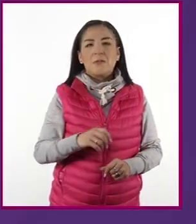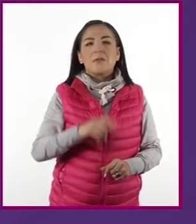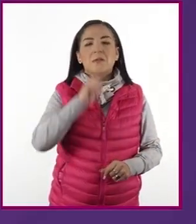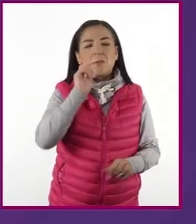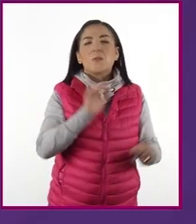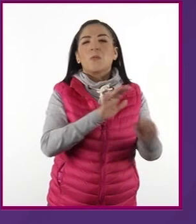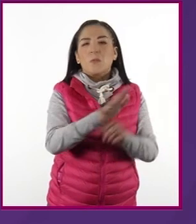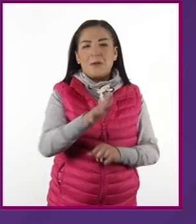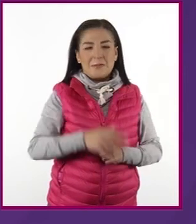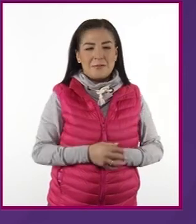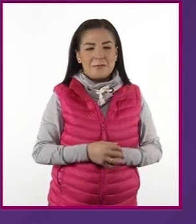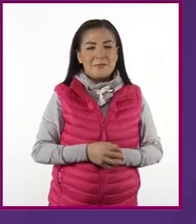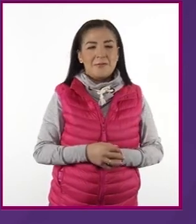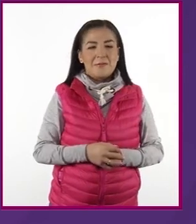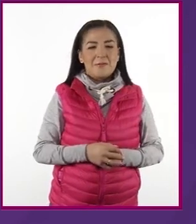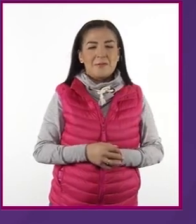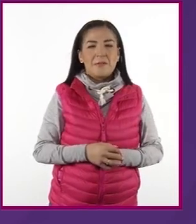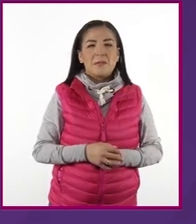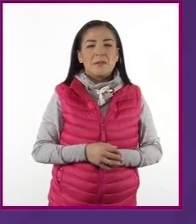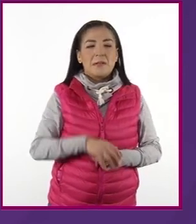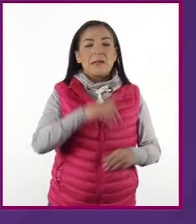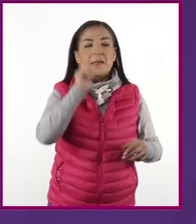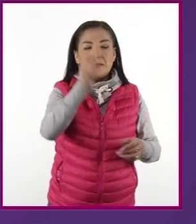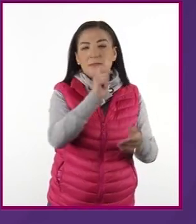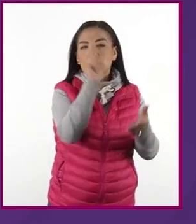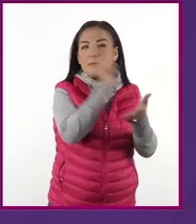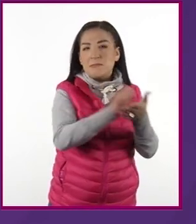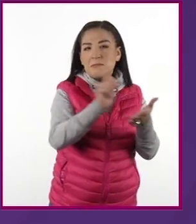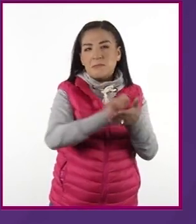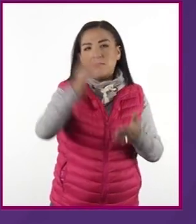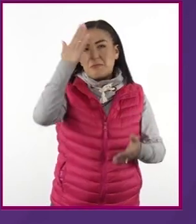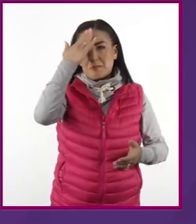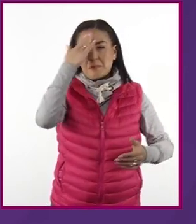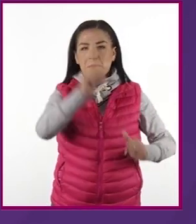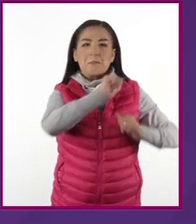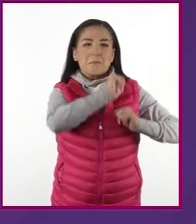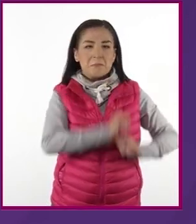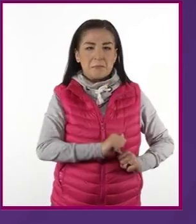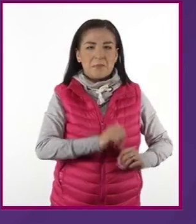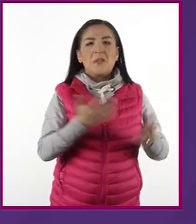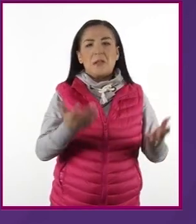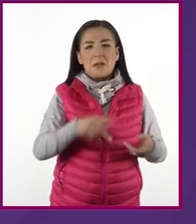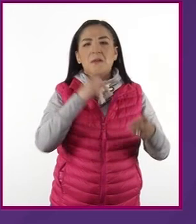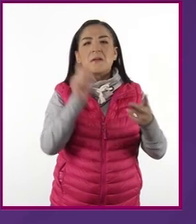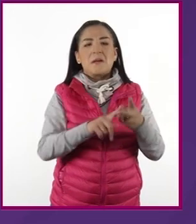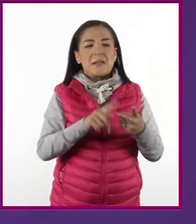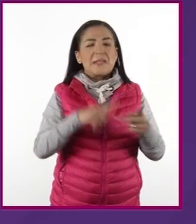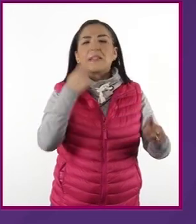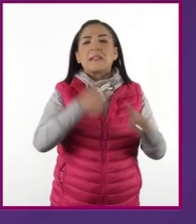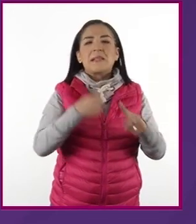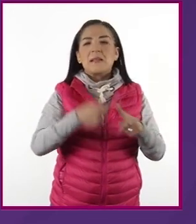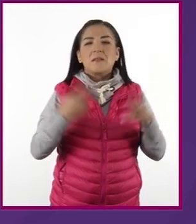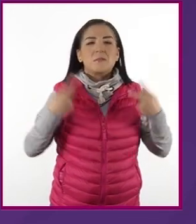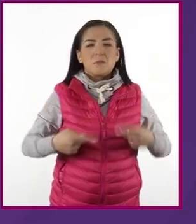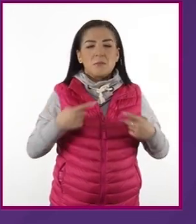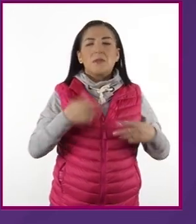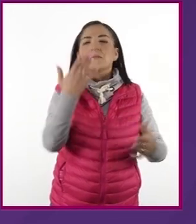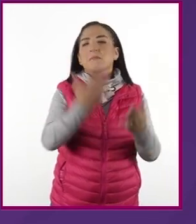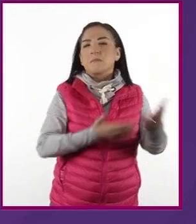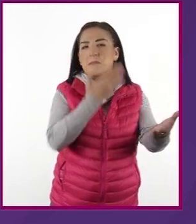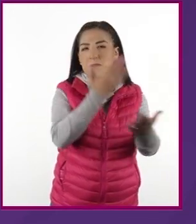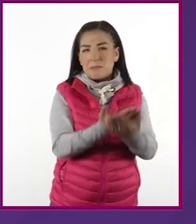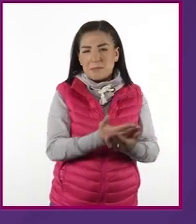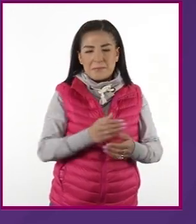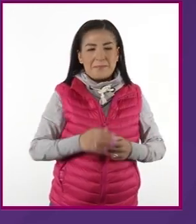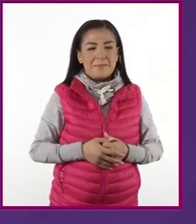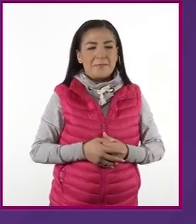estar escritos por el autor o alguien a quien el autor se lo solicite, exponer